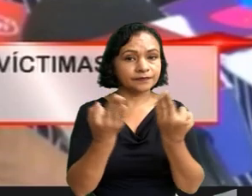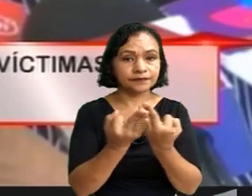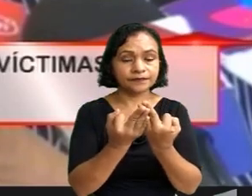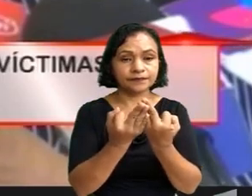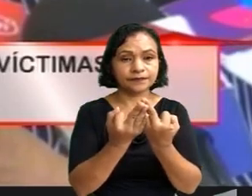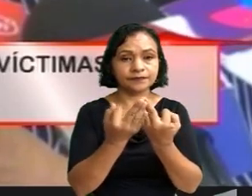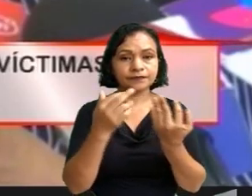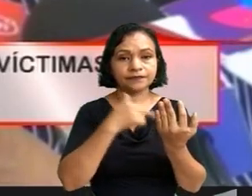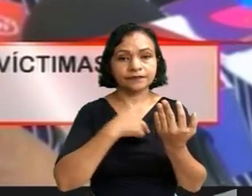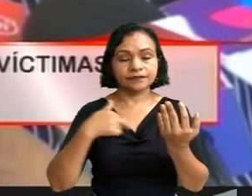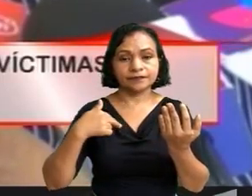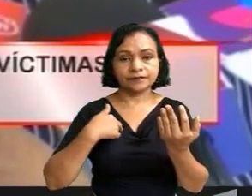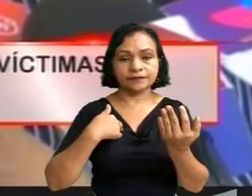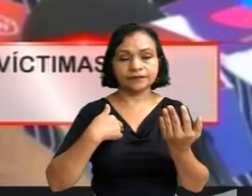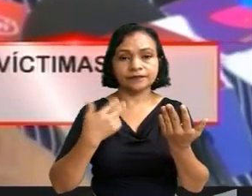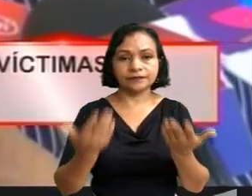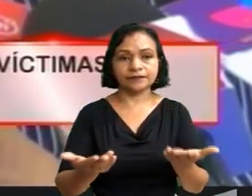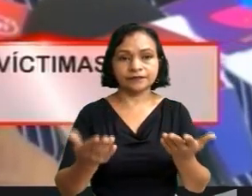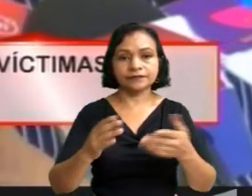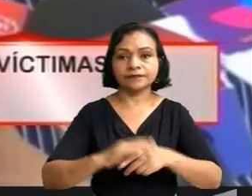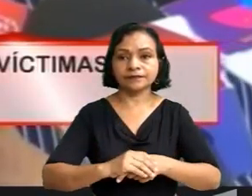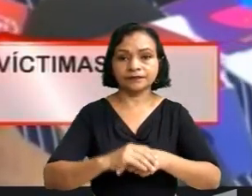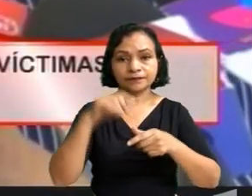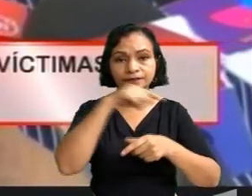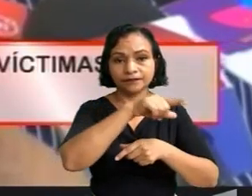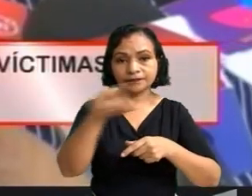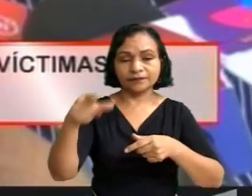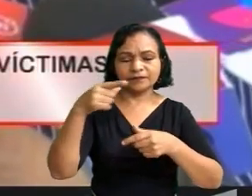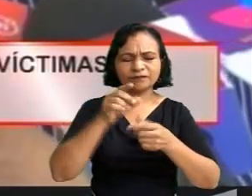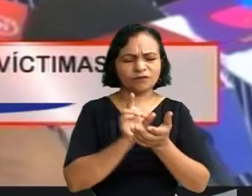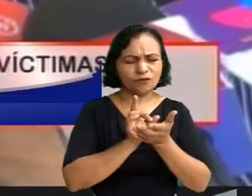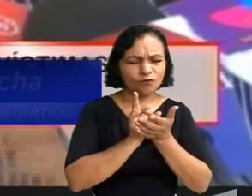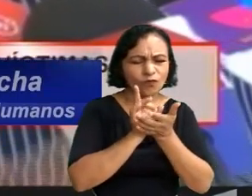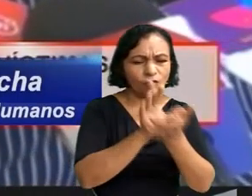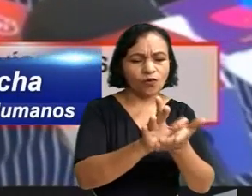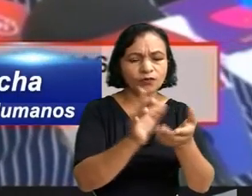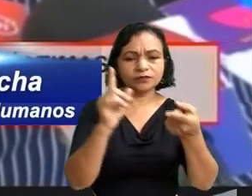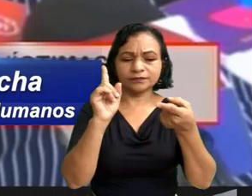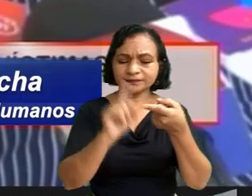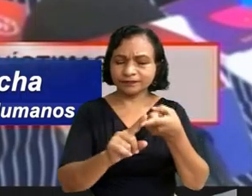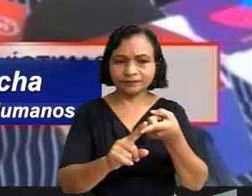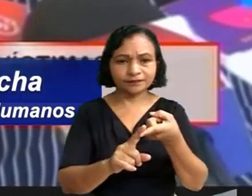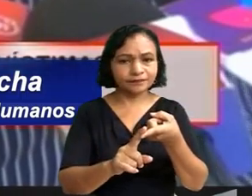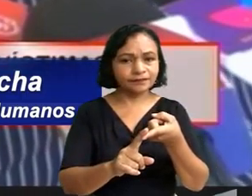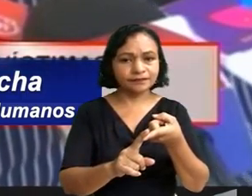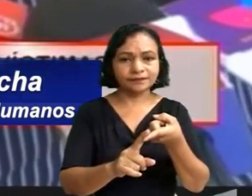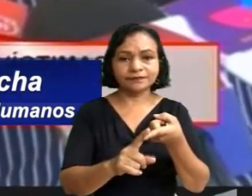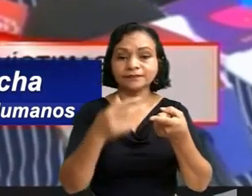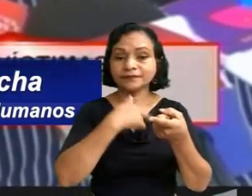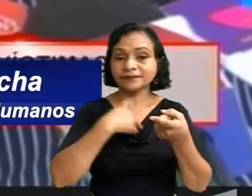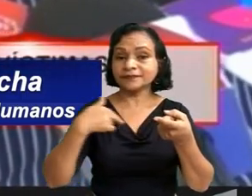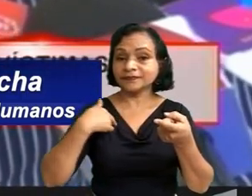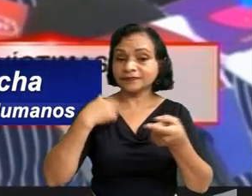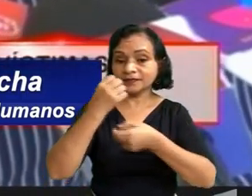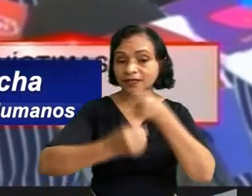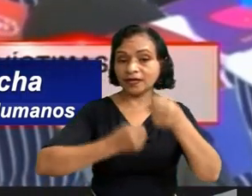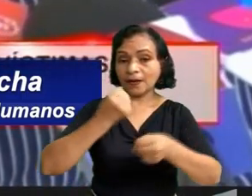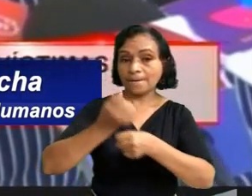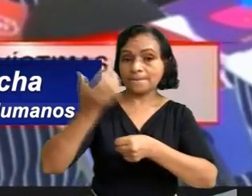meta por estos crímenes de odio resucitaron el año